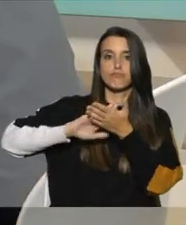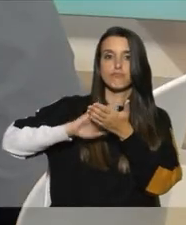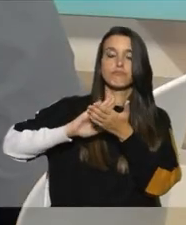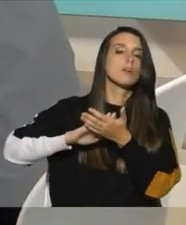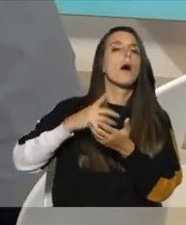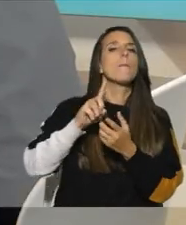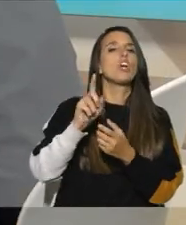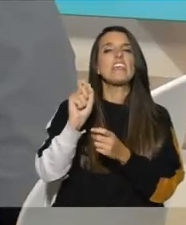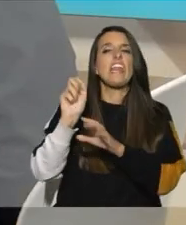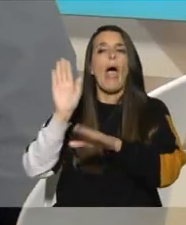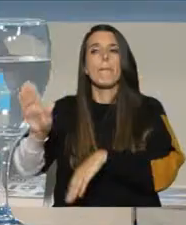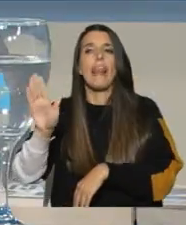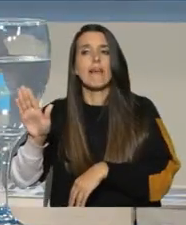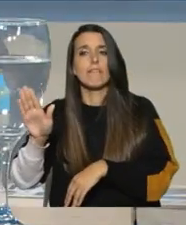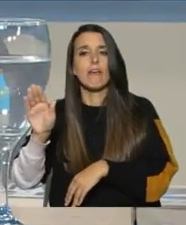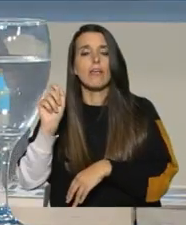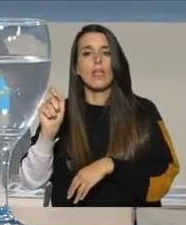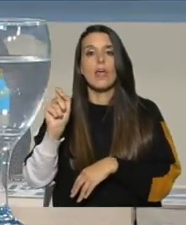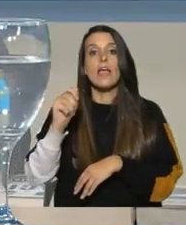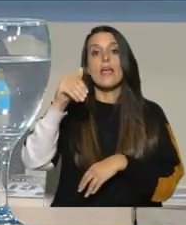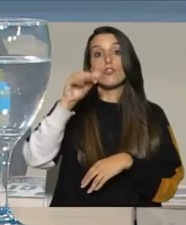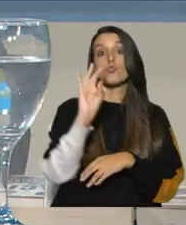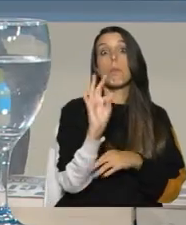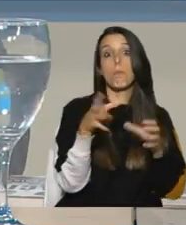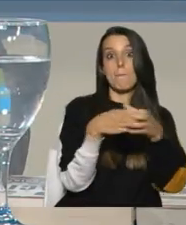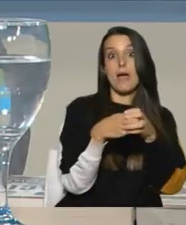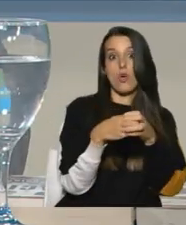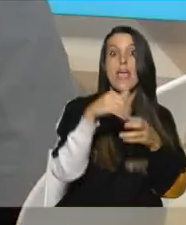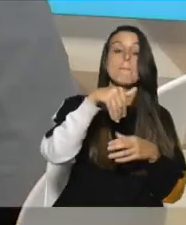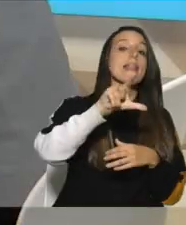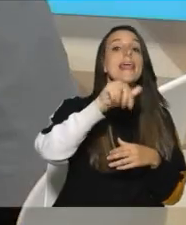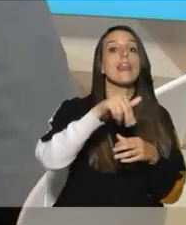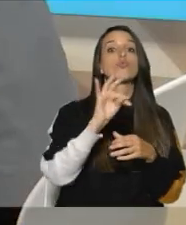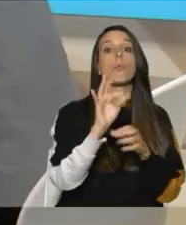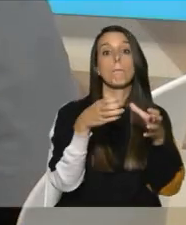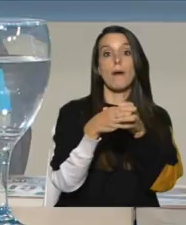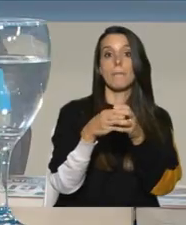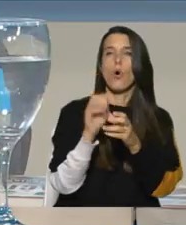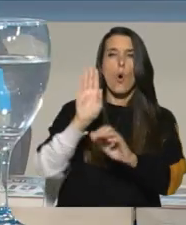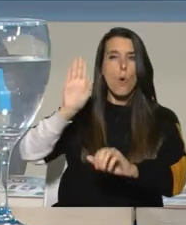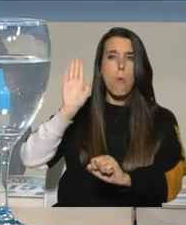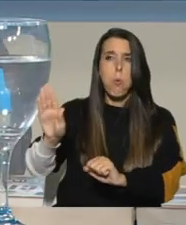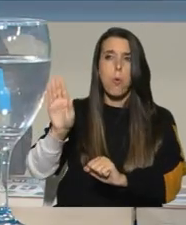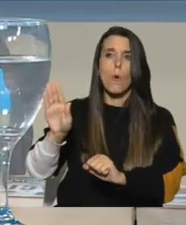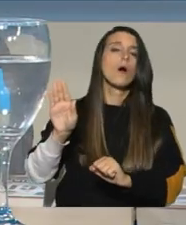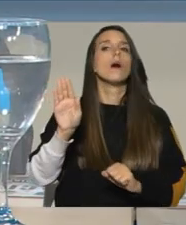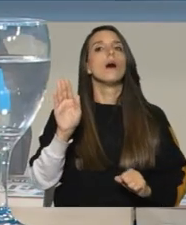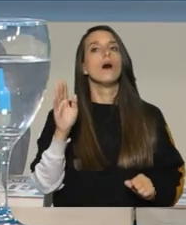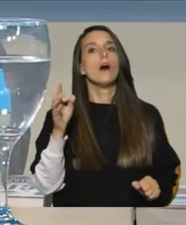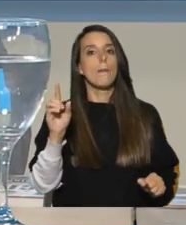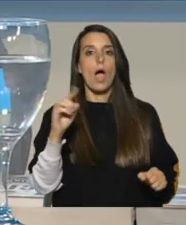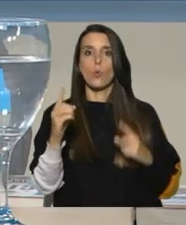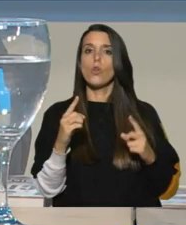amenazas de qué lado vinieron, sabe usted? Del MLN de Tupamaros. Porque eso se lo dijo el familiar. Hubieron células que siguieron